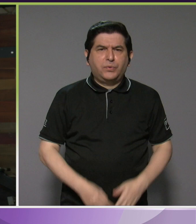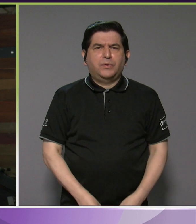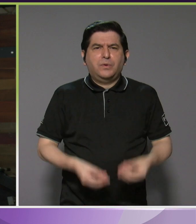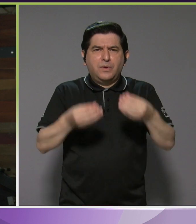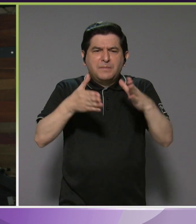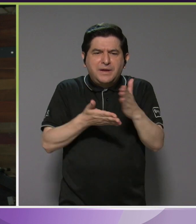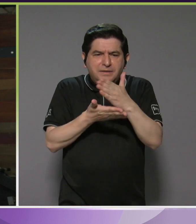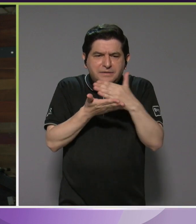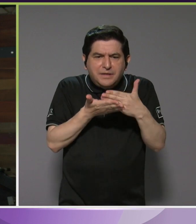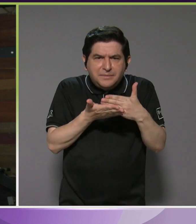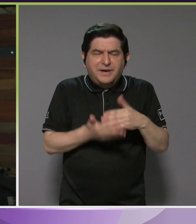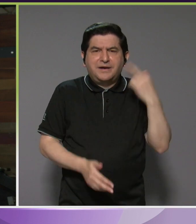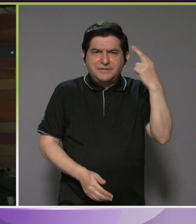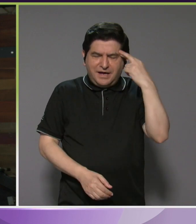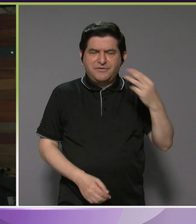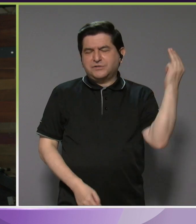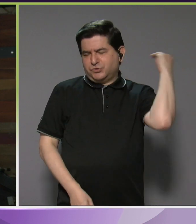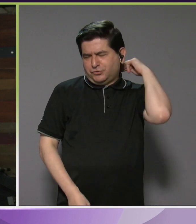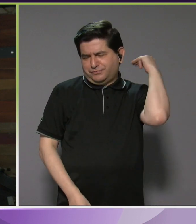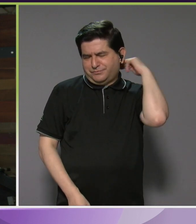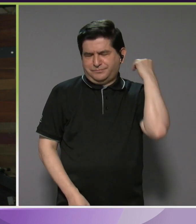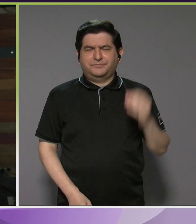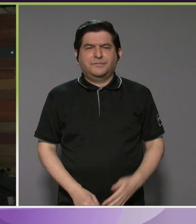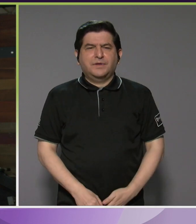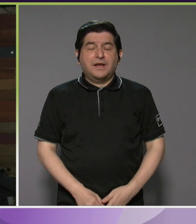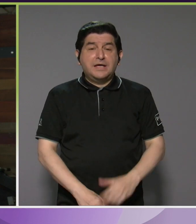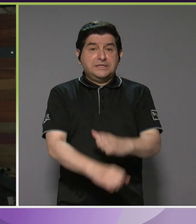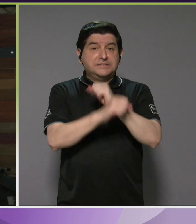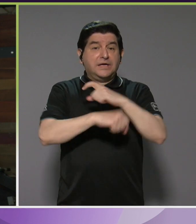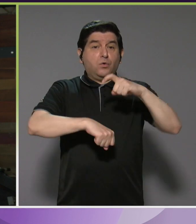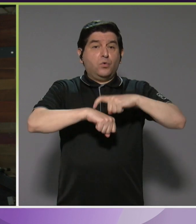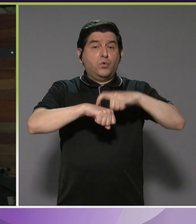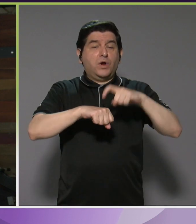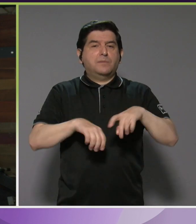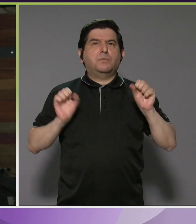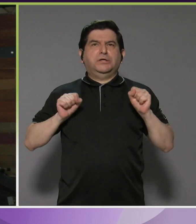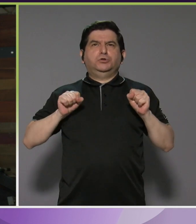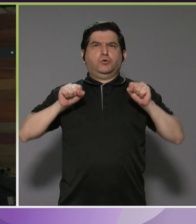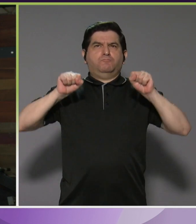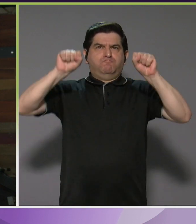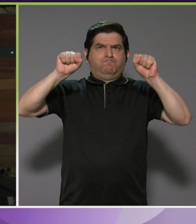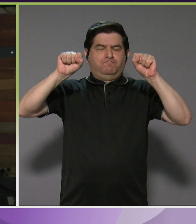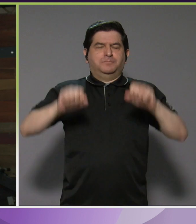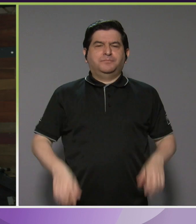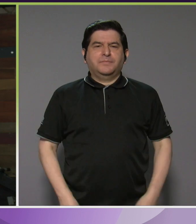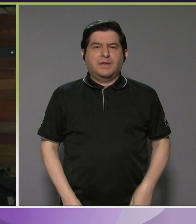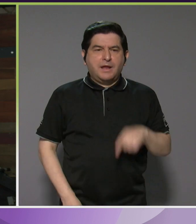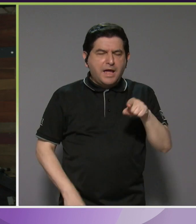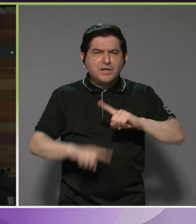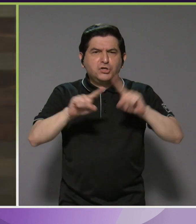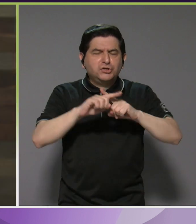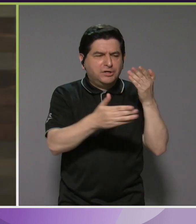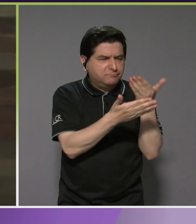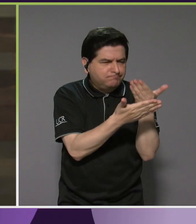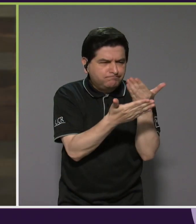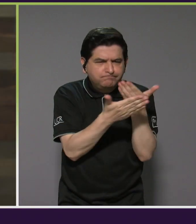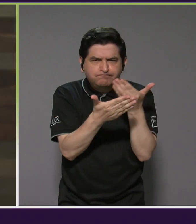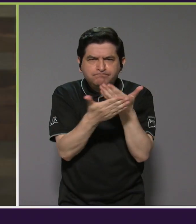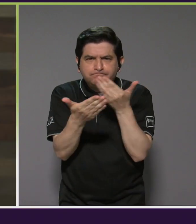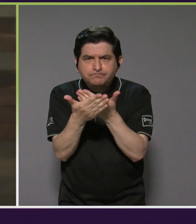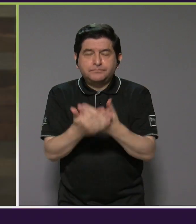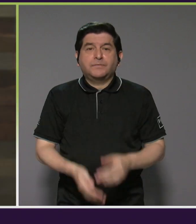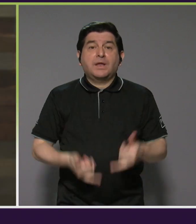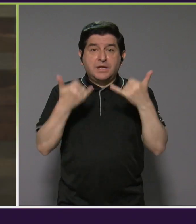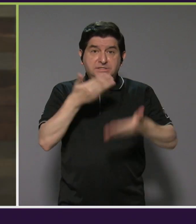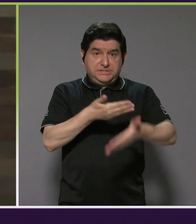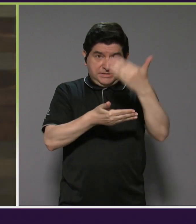de los falanges a raíz de la meningitis, que fuera seguro cuando agarrara la barra. Entonces ellos hacían varias pruebas, que también ya me